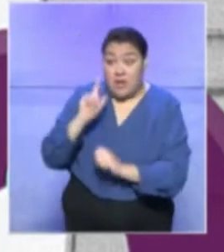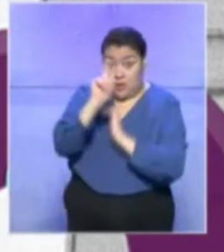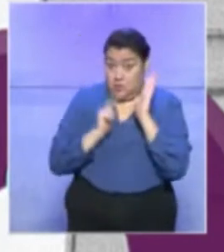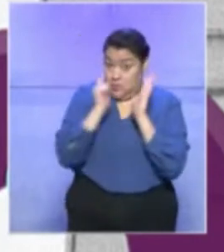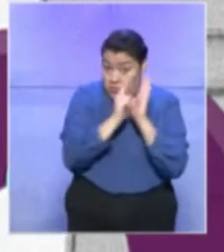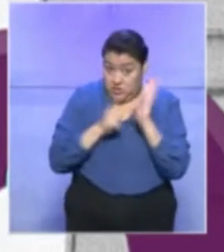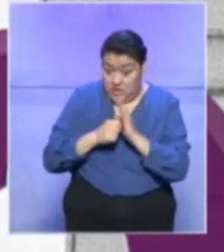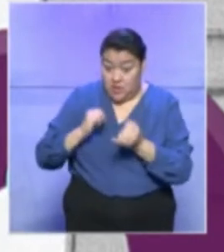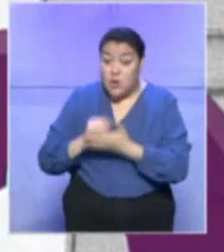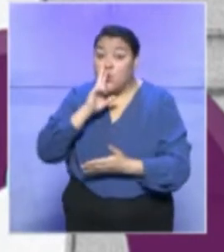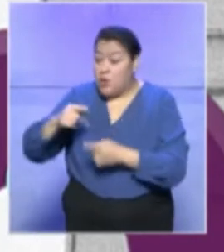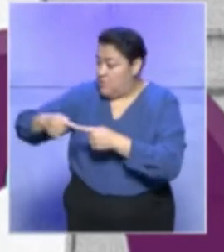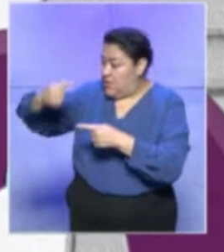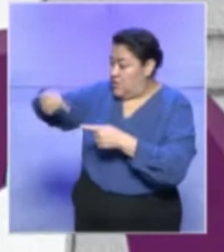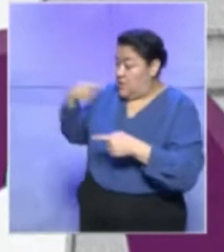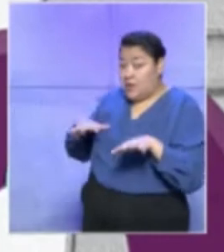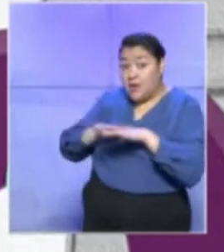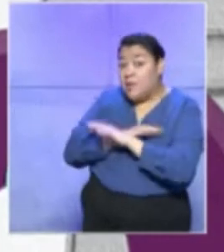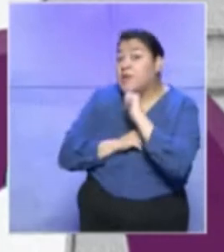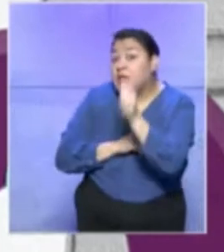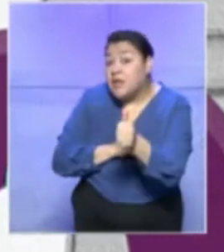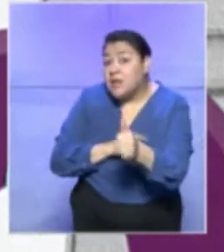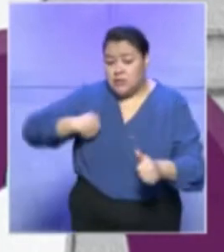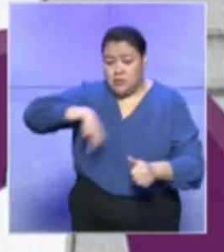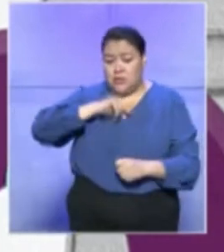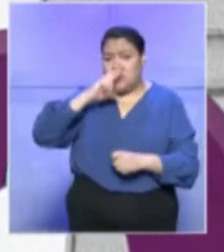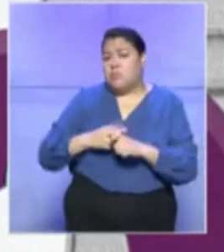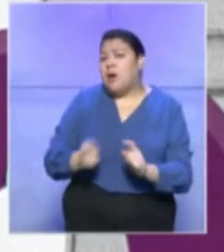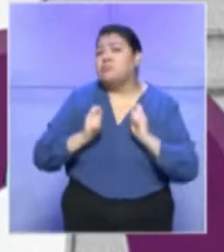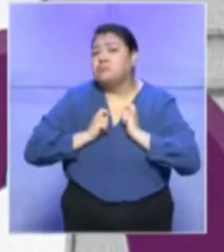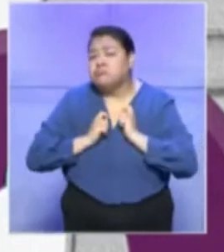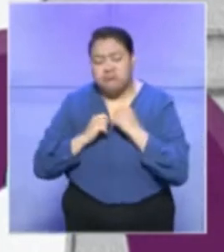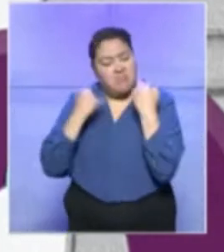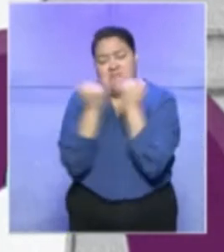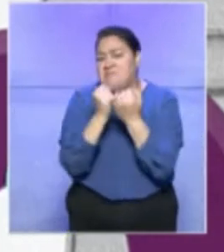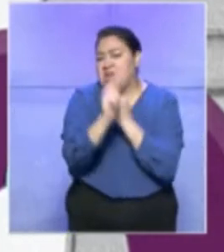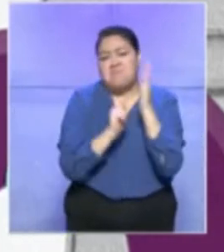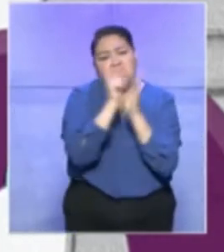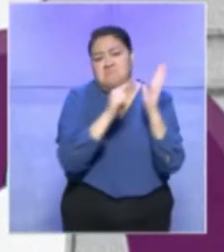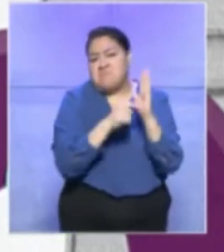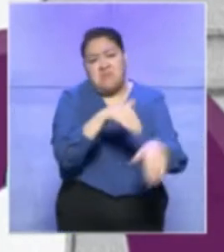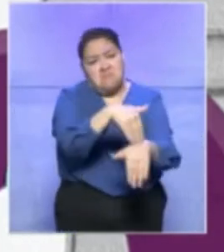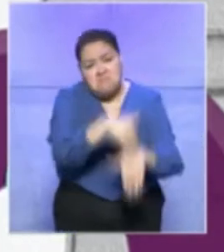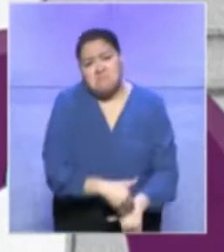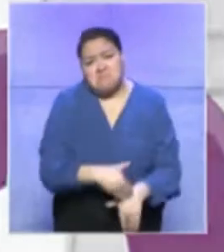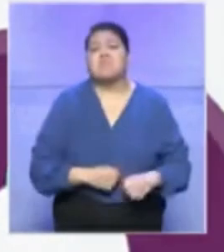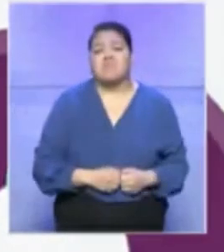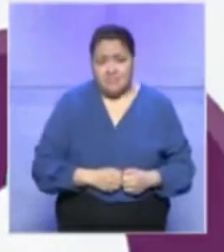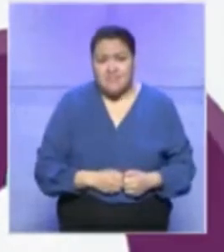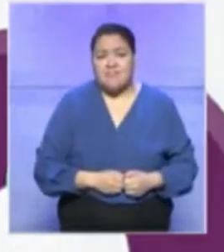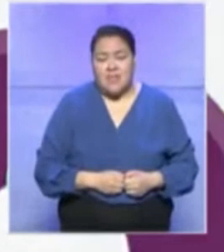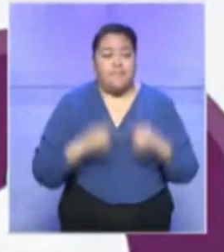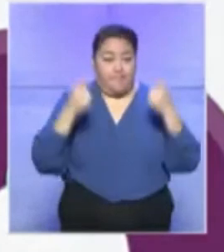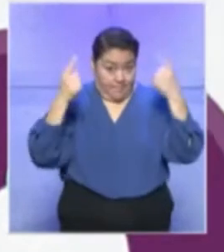los precedentes no cambien, el deber de las autoridades electorales es el de aplicar las actuales reglas del juego. El